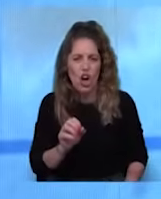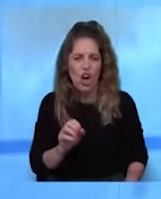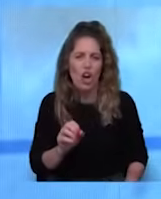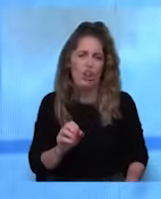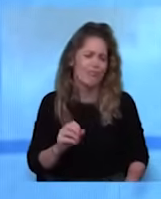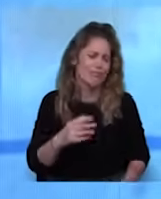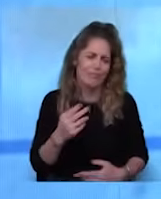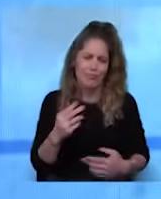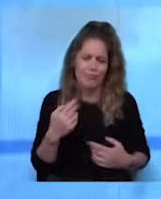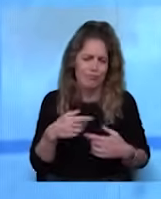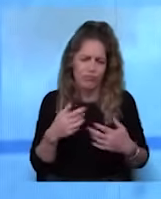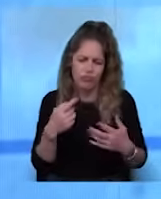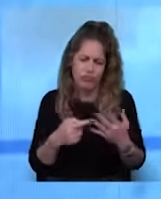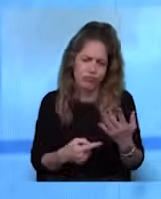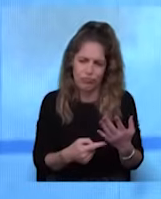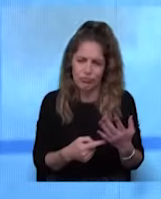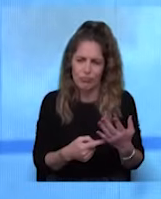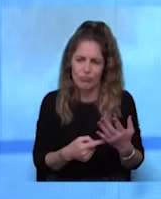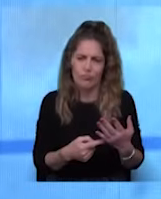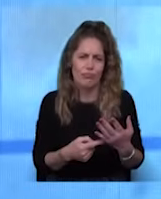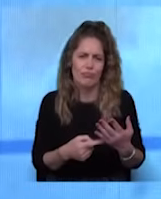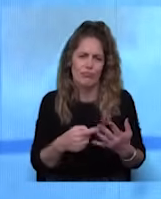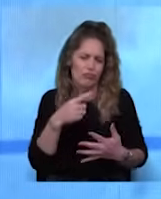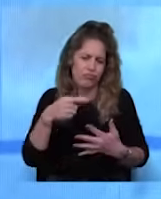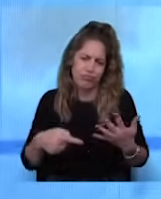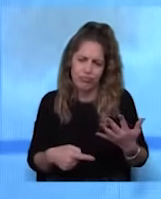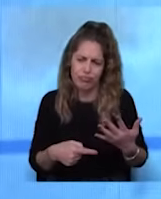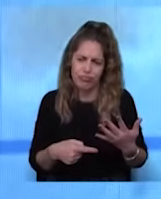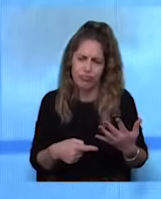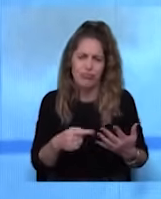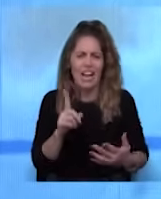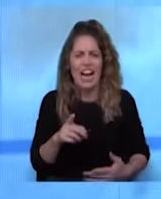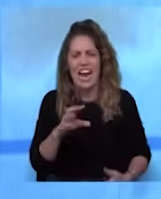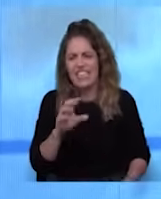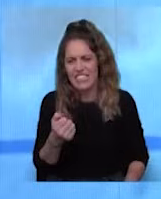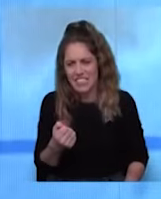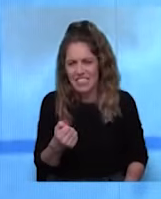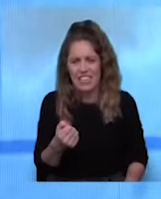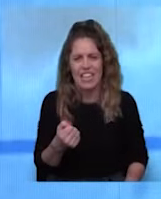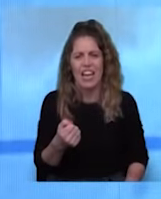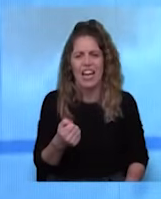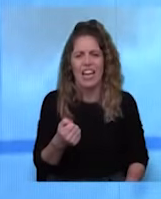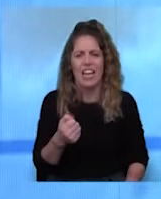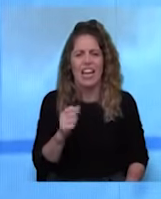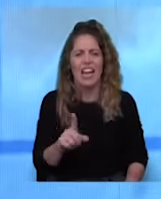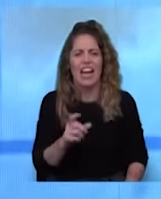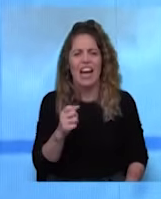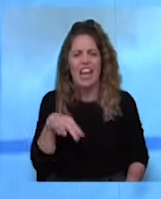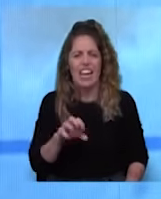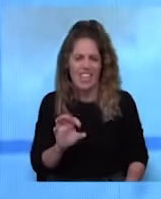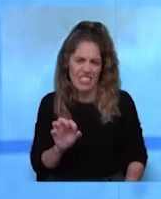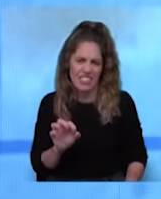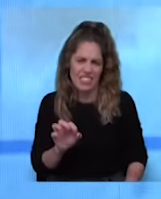Rebeldes te puedo nombrar los peses a paricio García Man Manuel galane Diego montedeoca